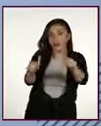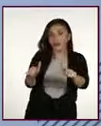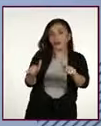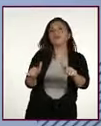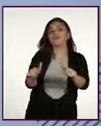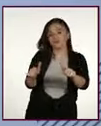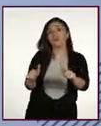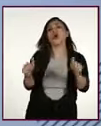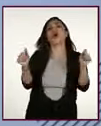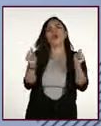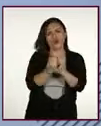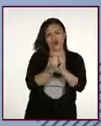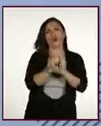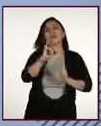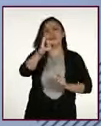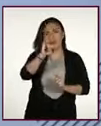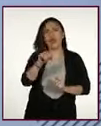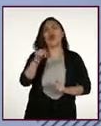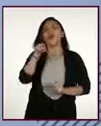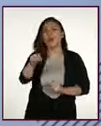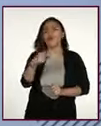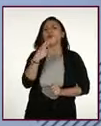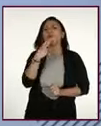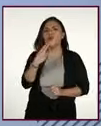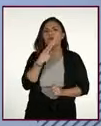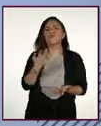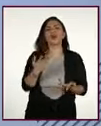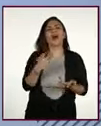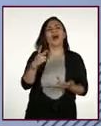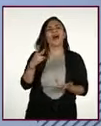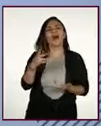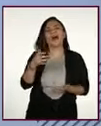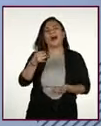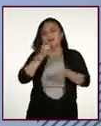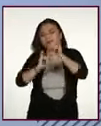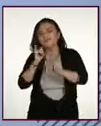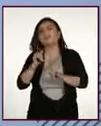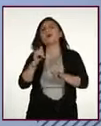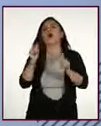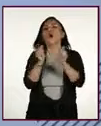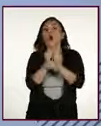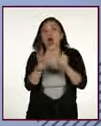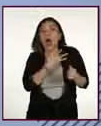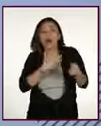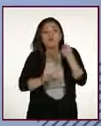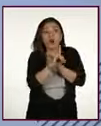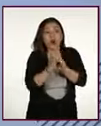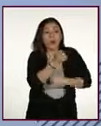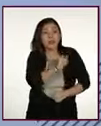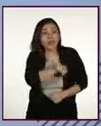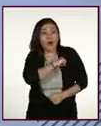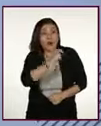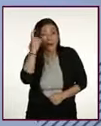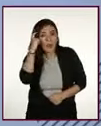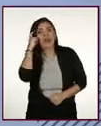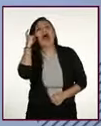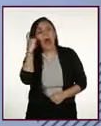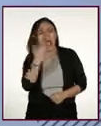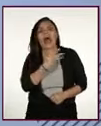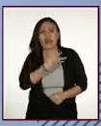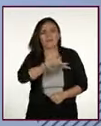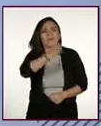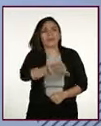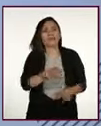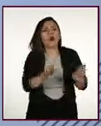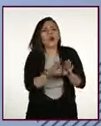donde se convive con el consumo, se convive con los problemas de salud mental y a partir de ello se hacen opciones de consumo.